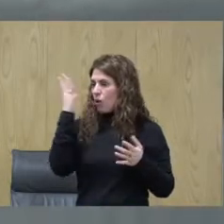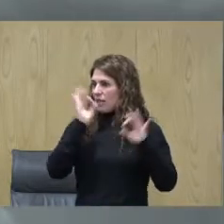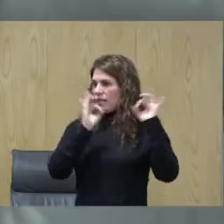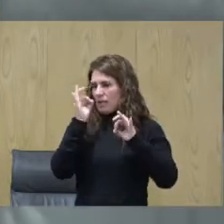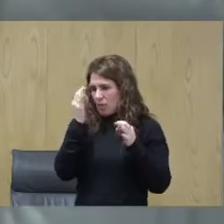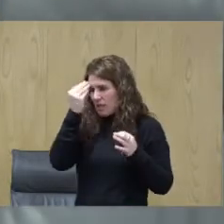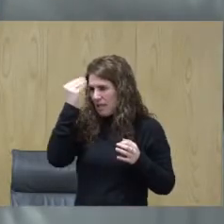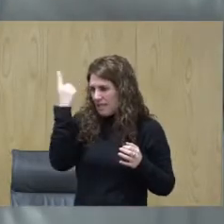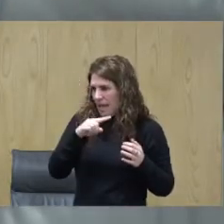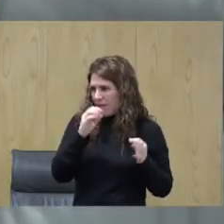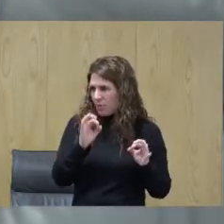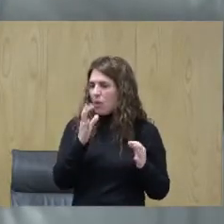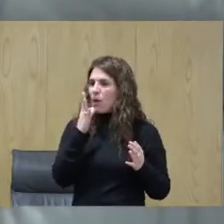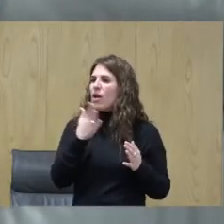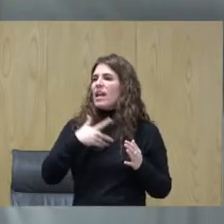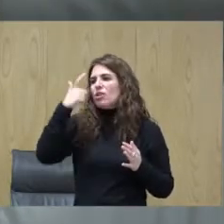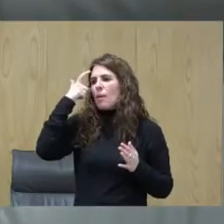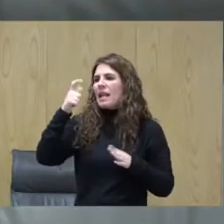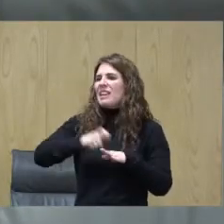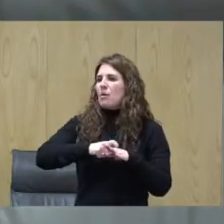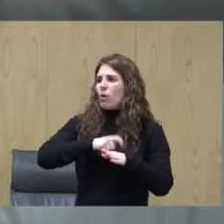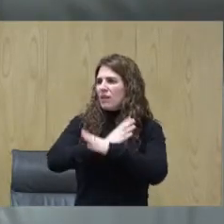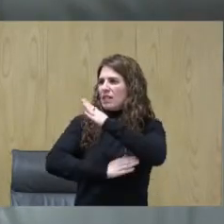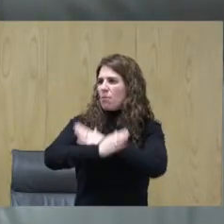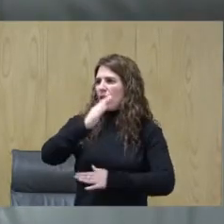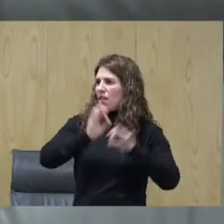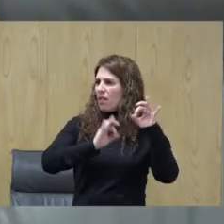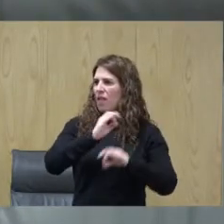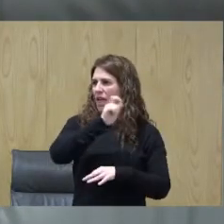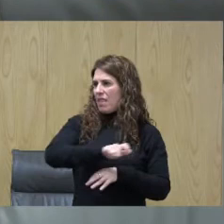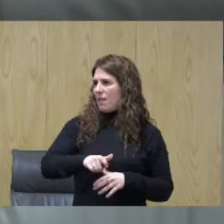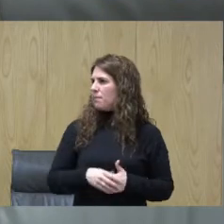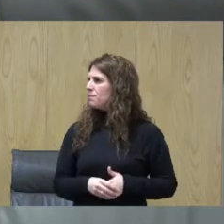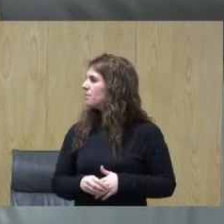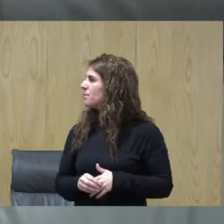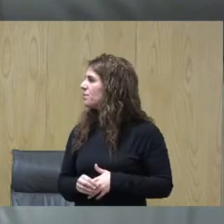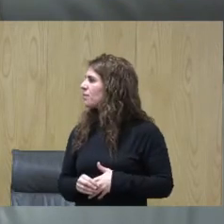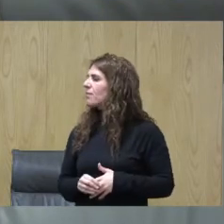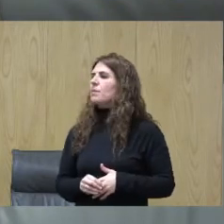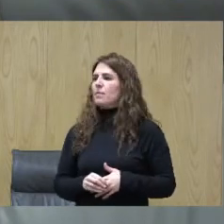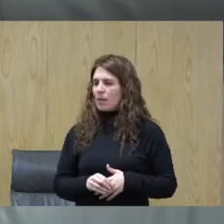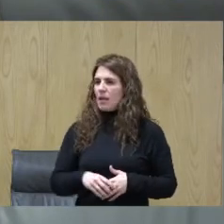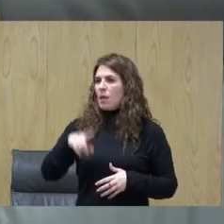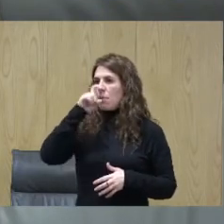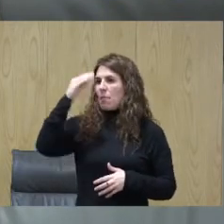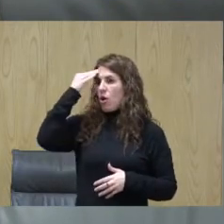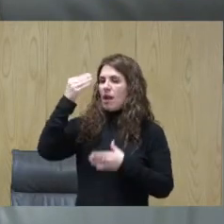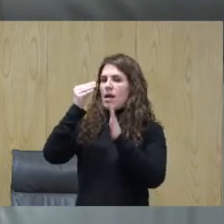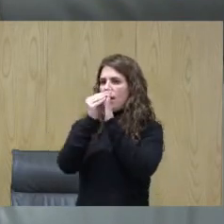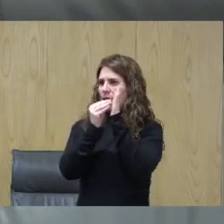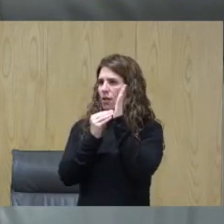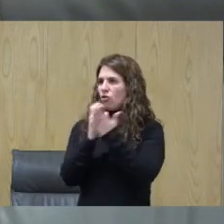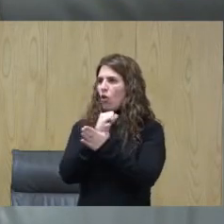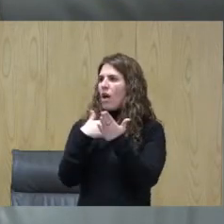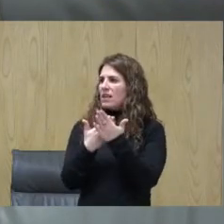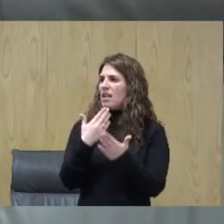¿no? Mm. Y quería saber qué tipo de discapacidad tenía este tipo de personas. Gracias. Sí, la memoria está especificado incluso